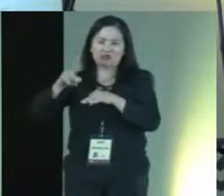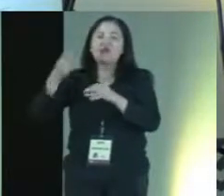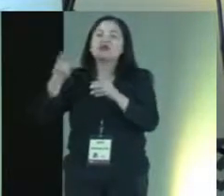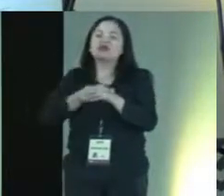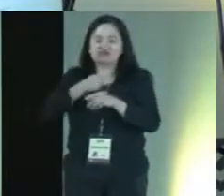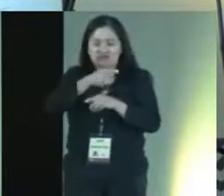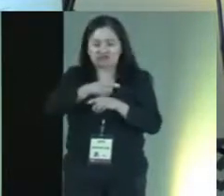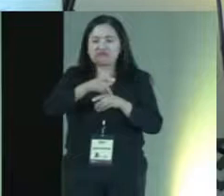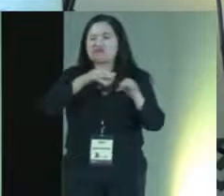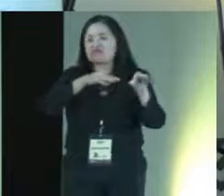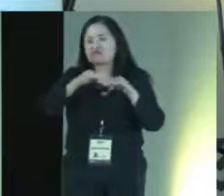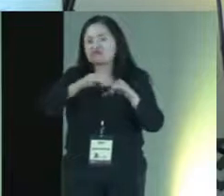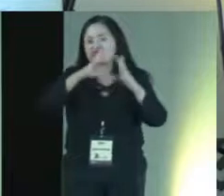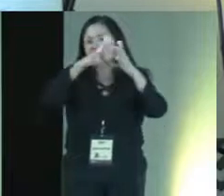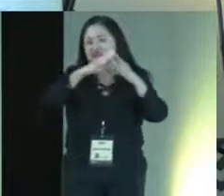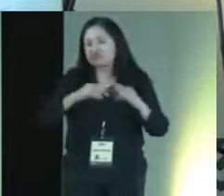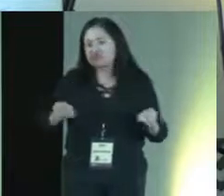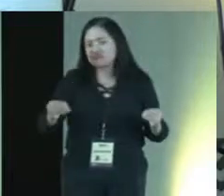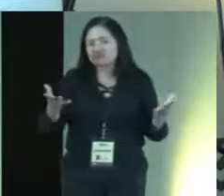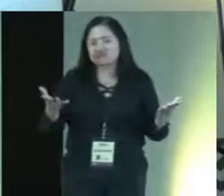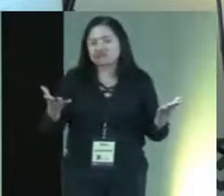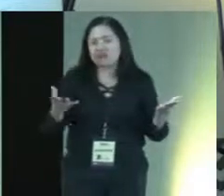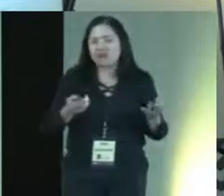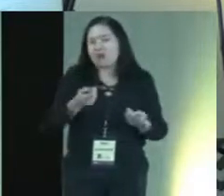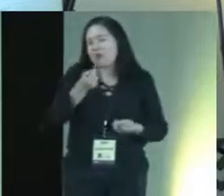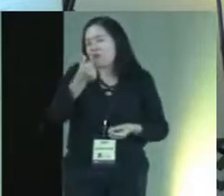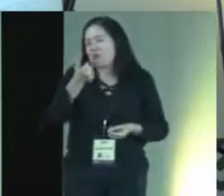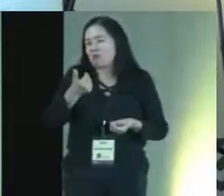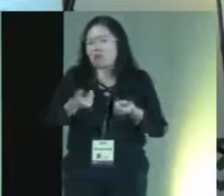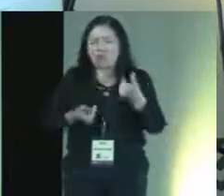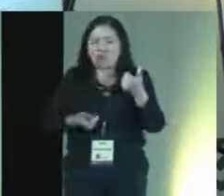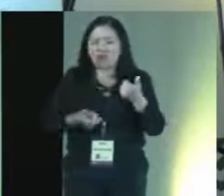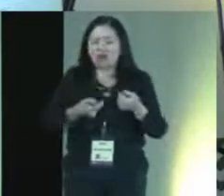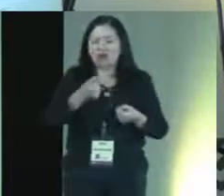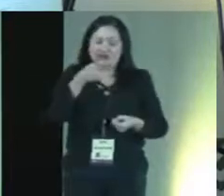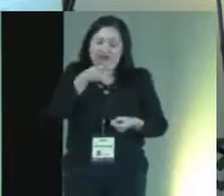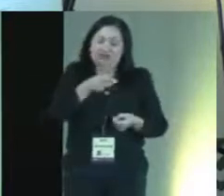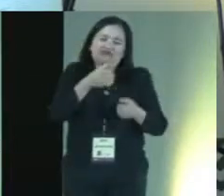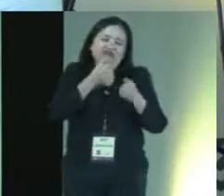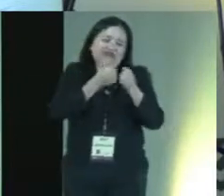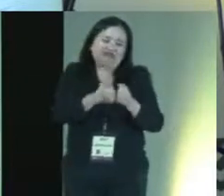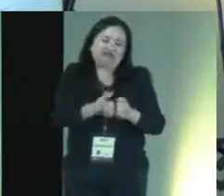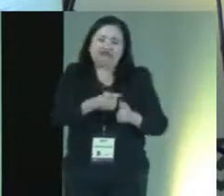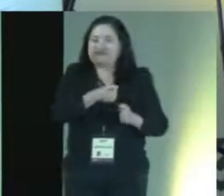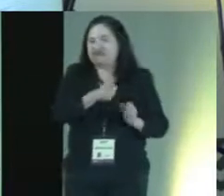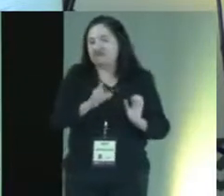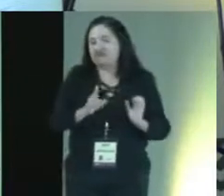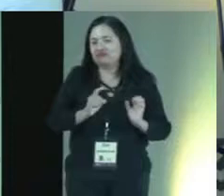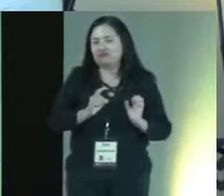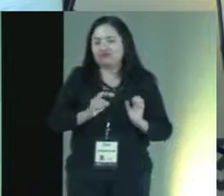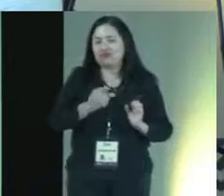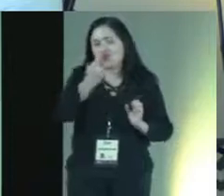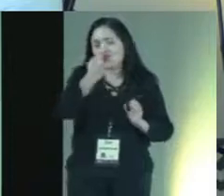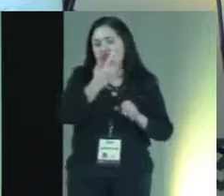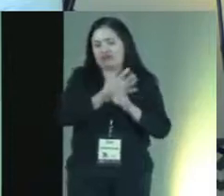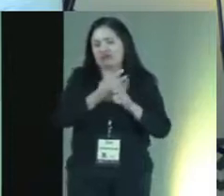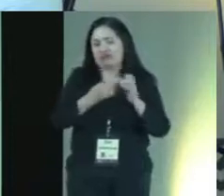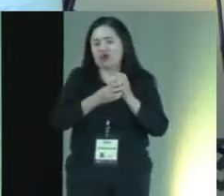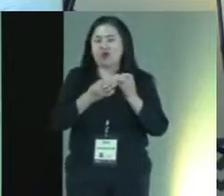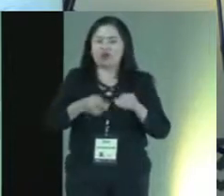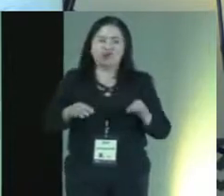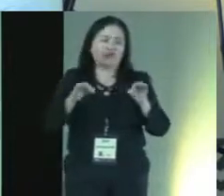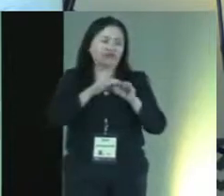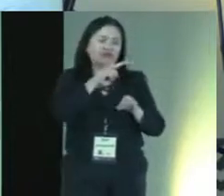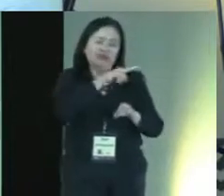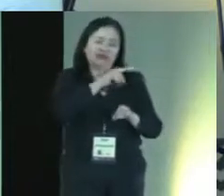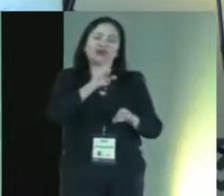completo, no estaban más. Las pocas gentes que seguíamos ahí, y una de ellas prominente es Saúl